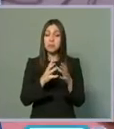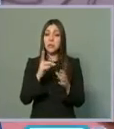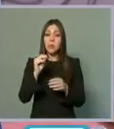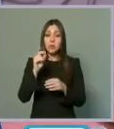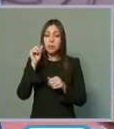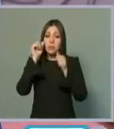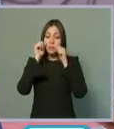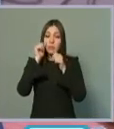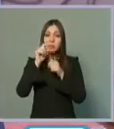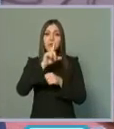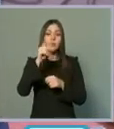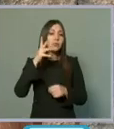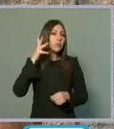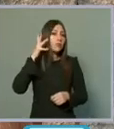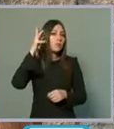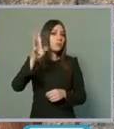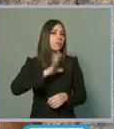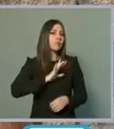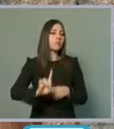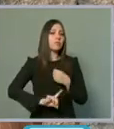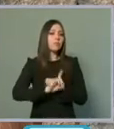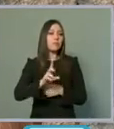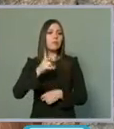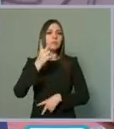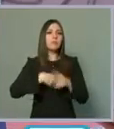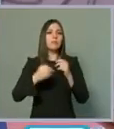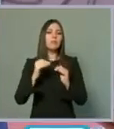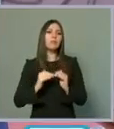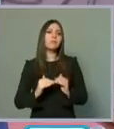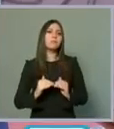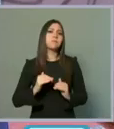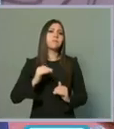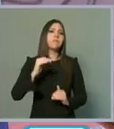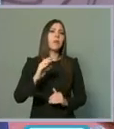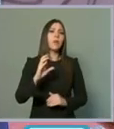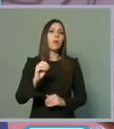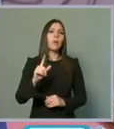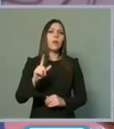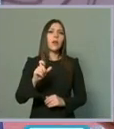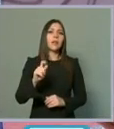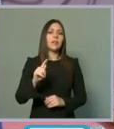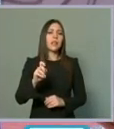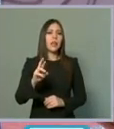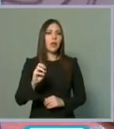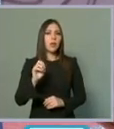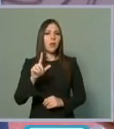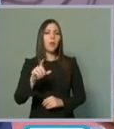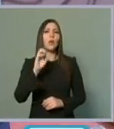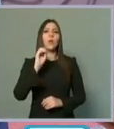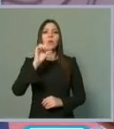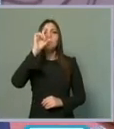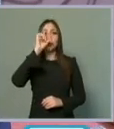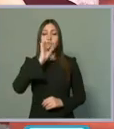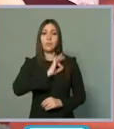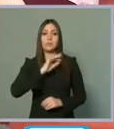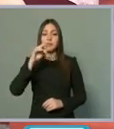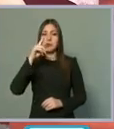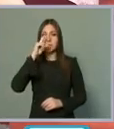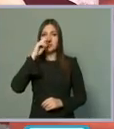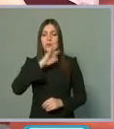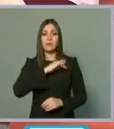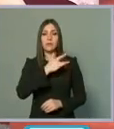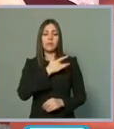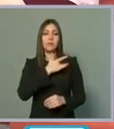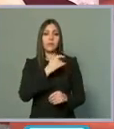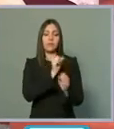complicaciones metabólicas importantes, acumulación de colesterol y el aumento en el riesgo de infarto al miocardio. Entonces sí se